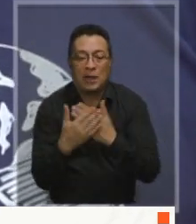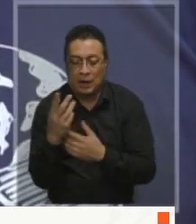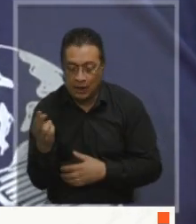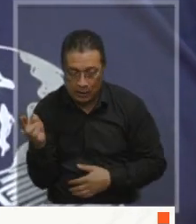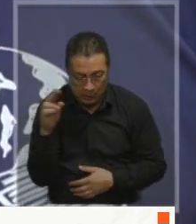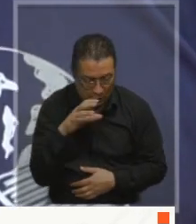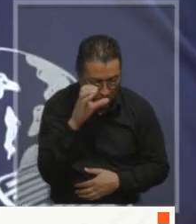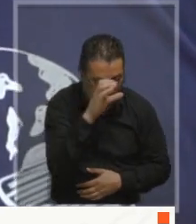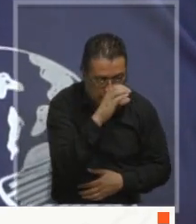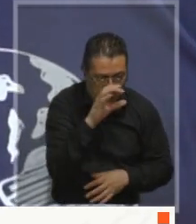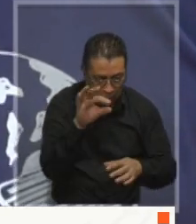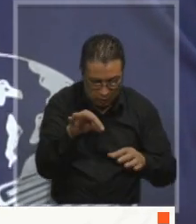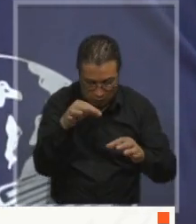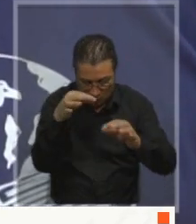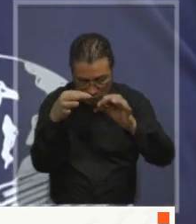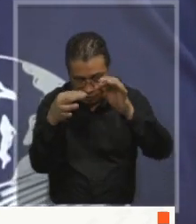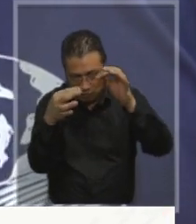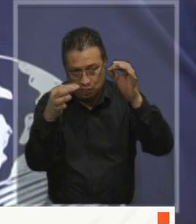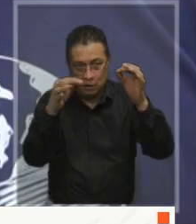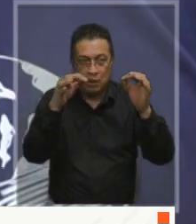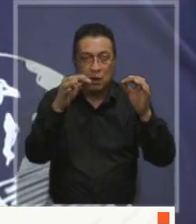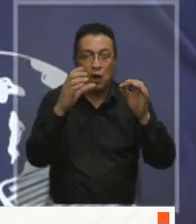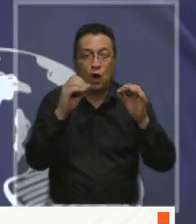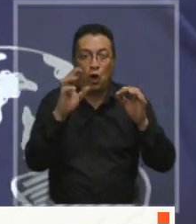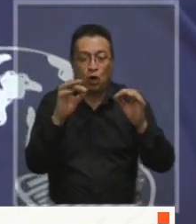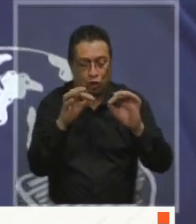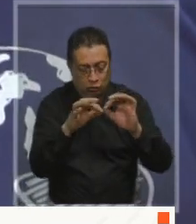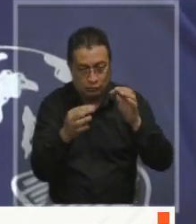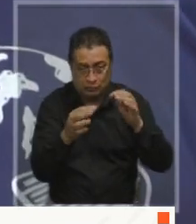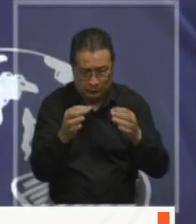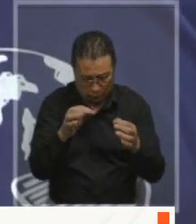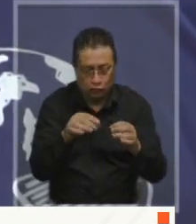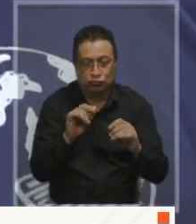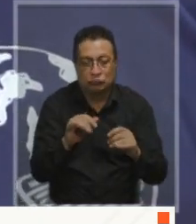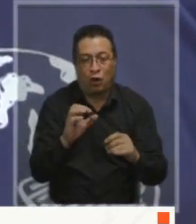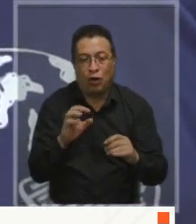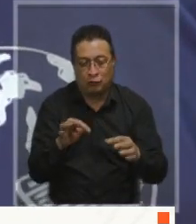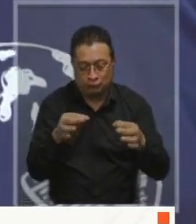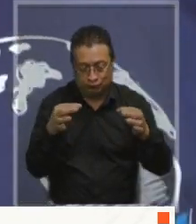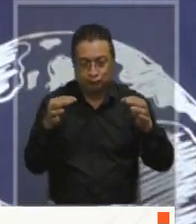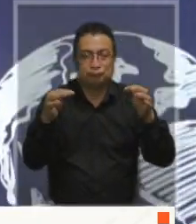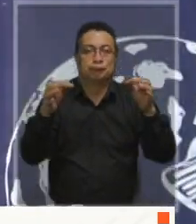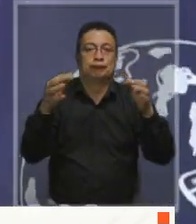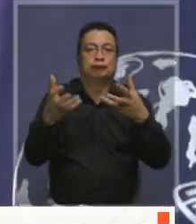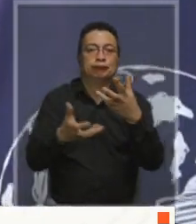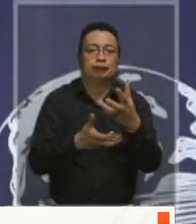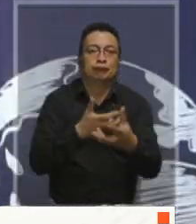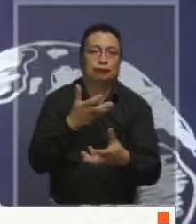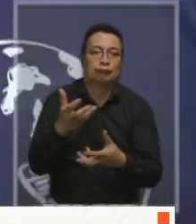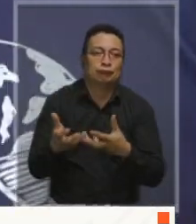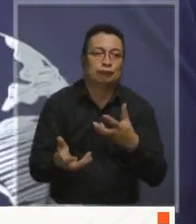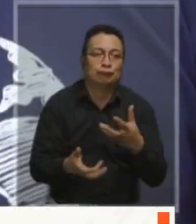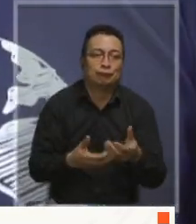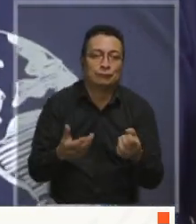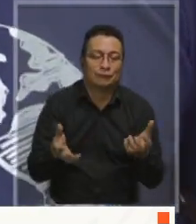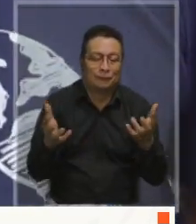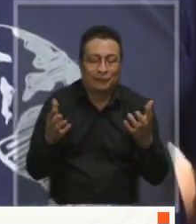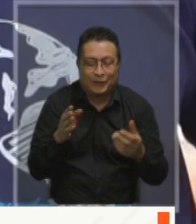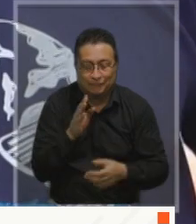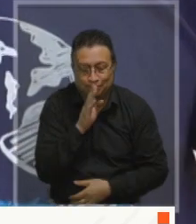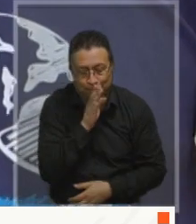encontró unos pedazos Mari Esto será oro Yo soy químico de profesión Así que los mandamos